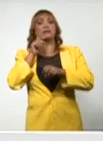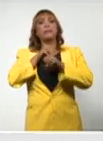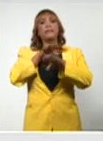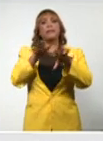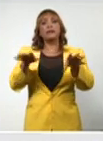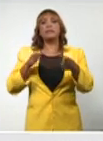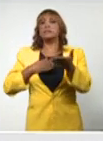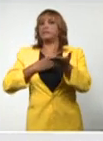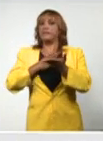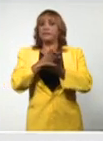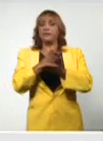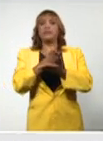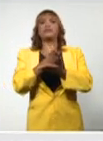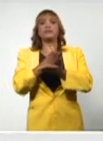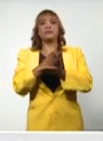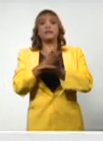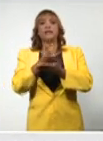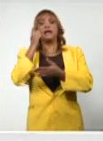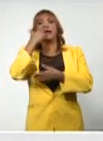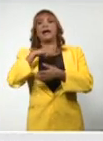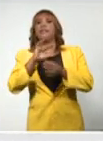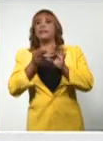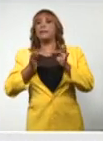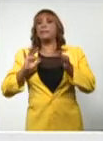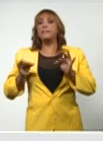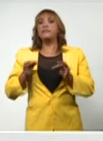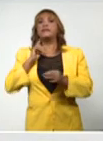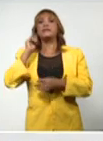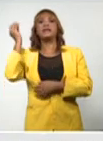mantiene, de Artemisa, que sabemos que tiene